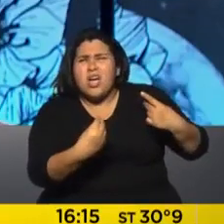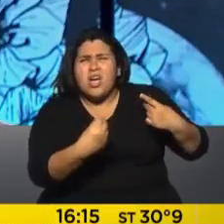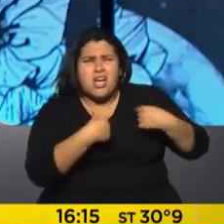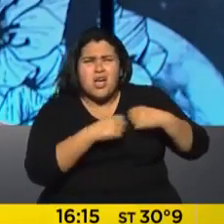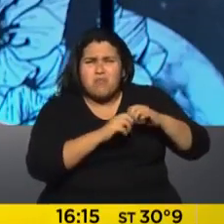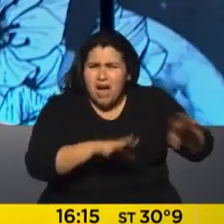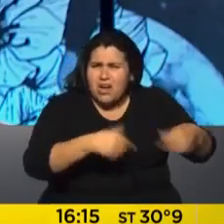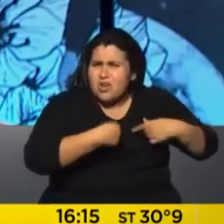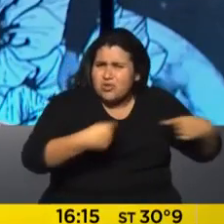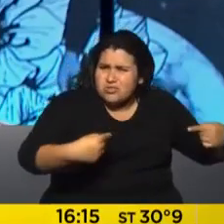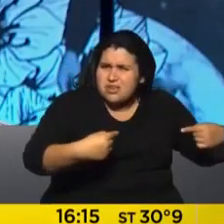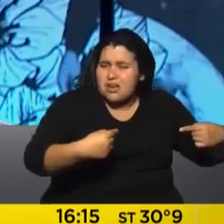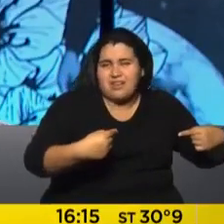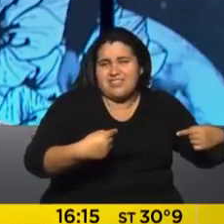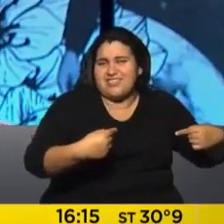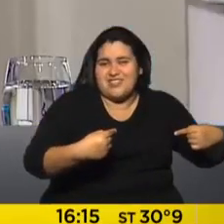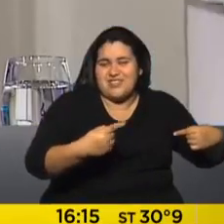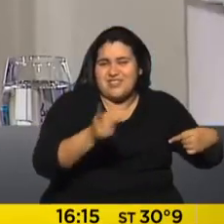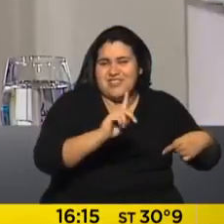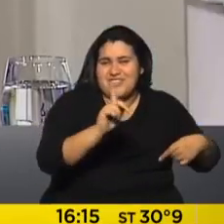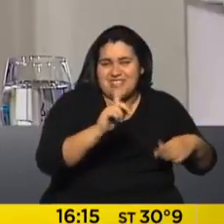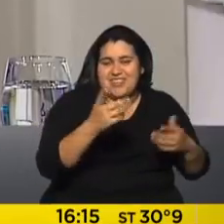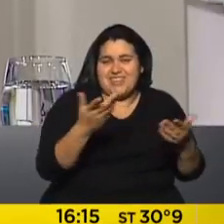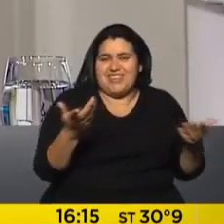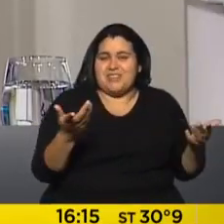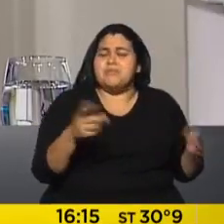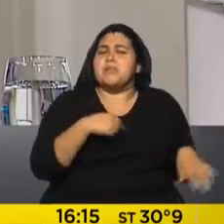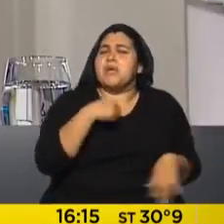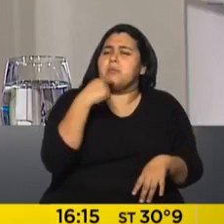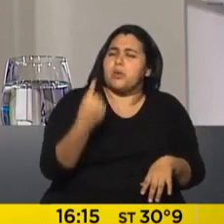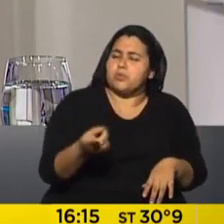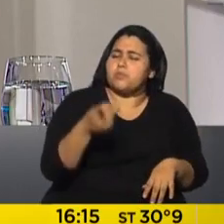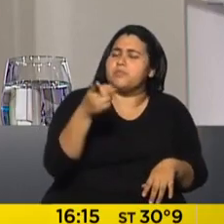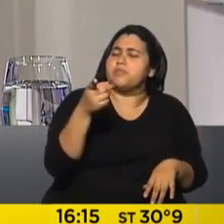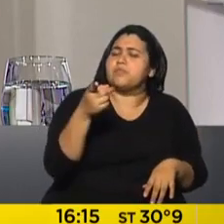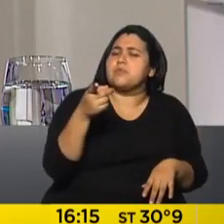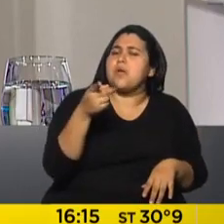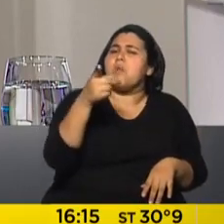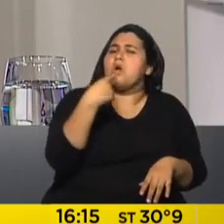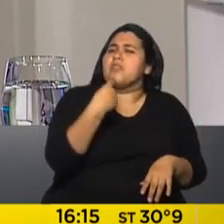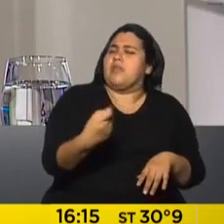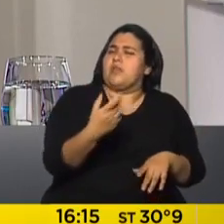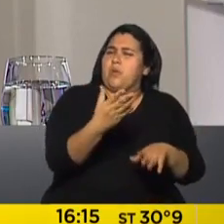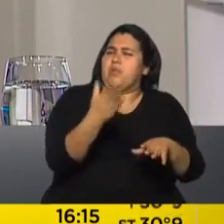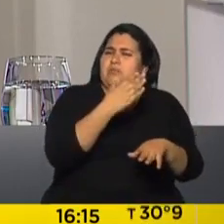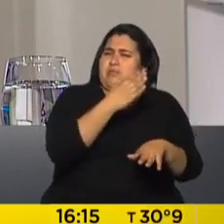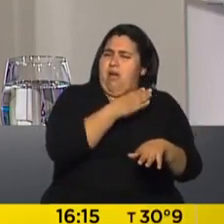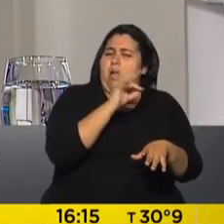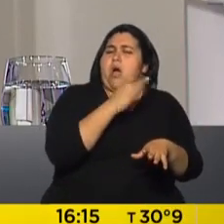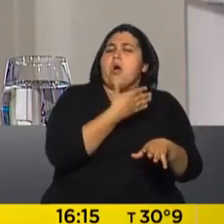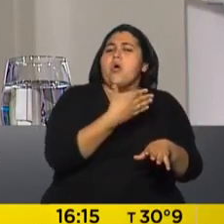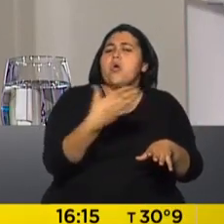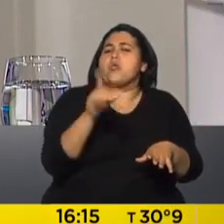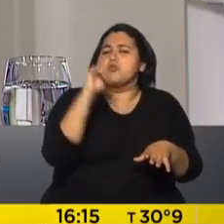haciendo? Y no es así. ¿Fue un momento, Ángela, en el que te diste cuenta o fue más un devenir,